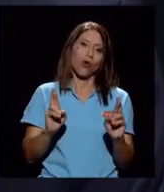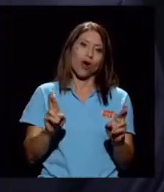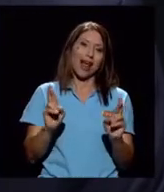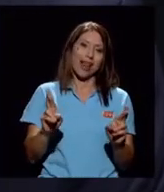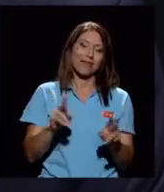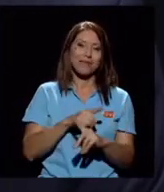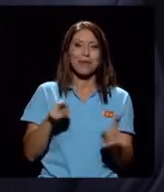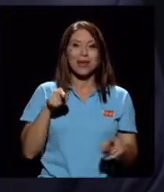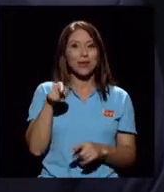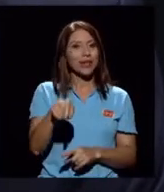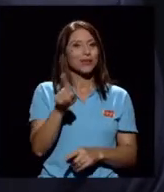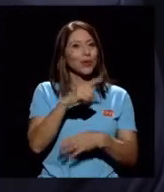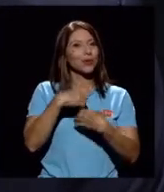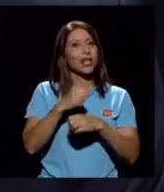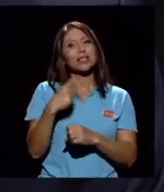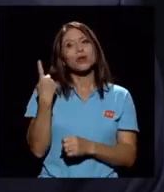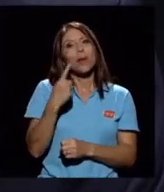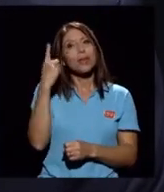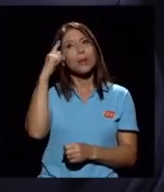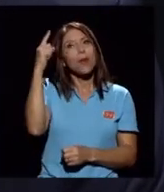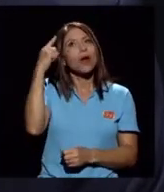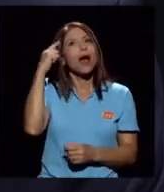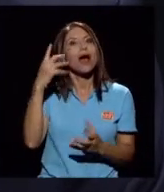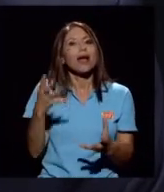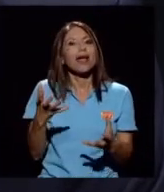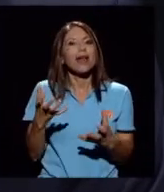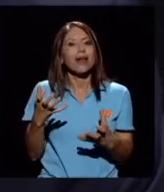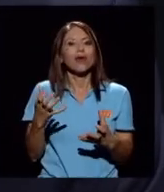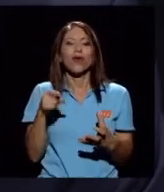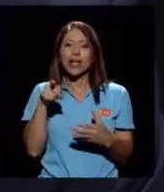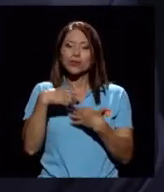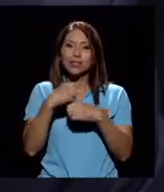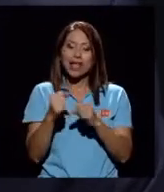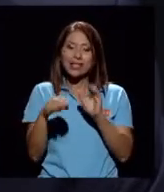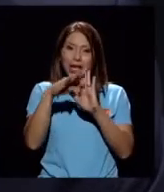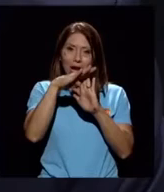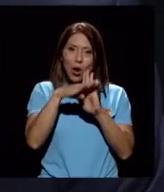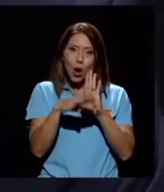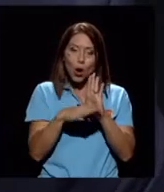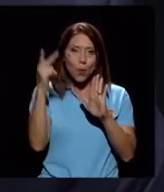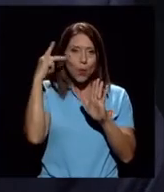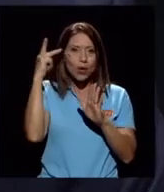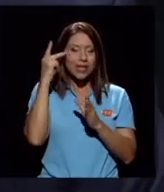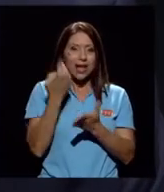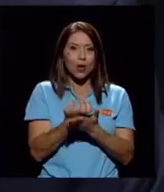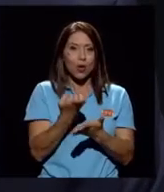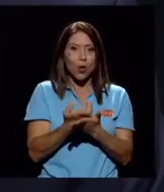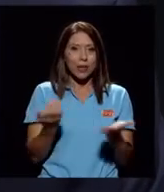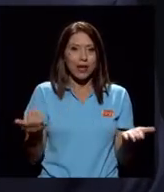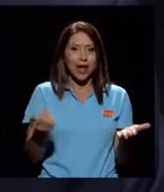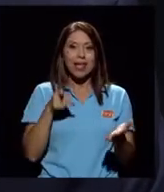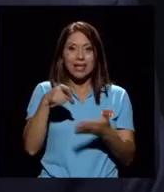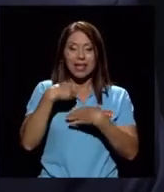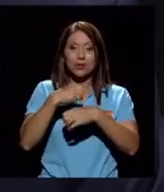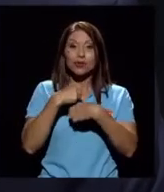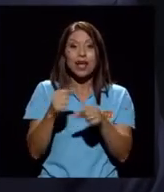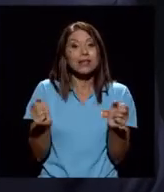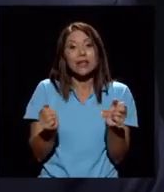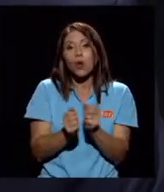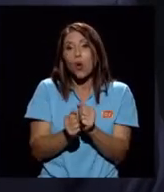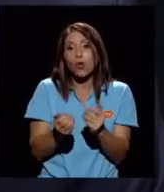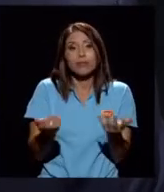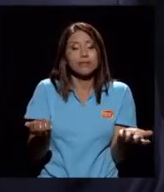eso no se hace por quererlo eso se hace con política económica en social se compone y eso se hace desde que romper